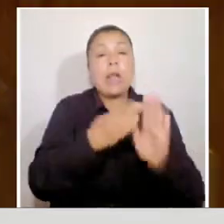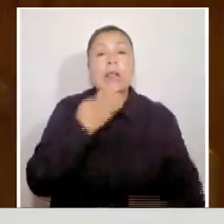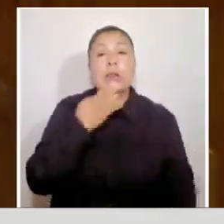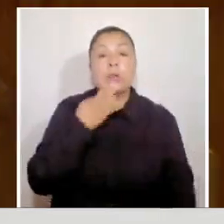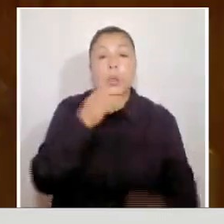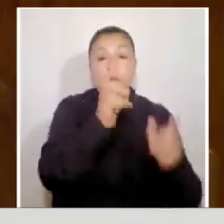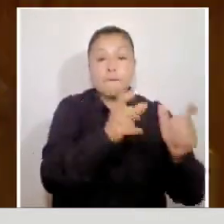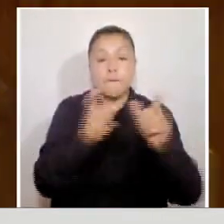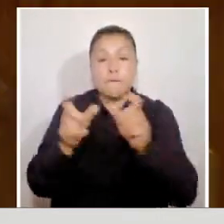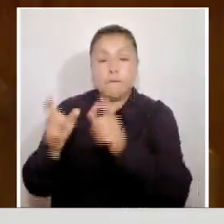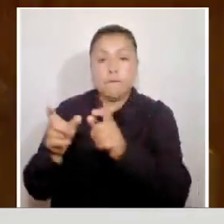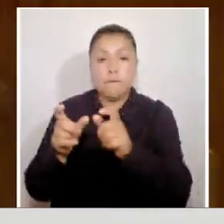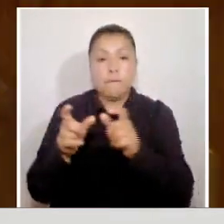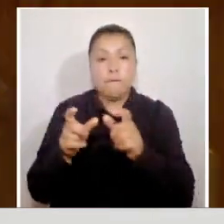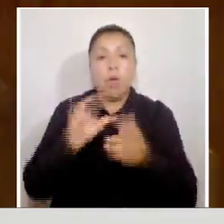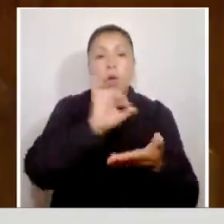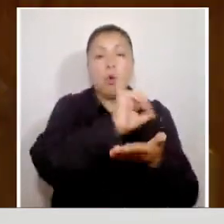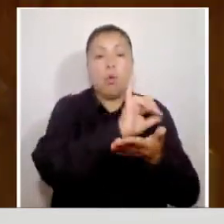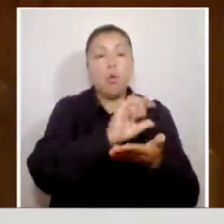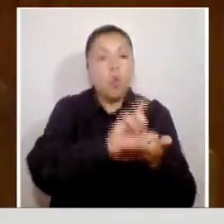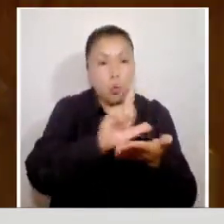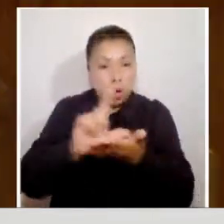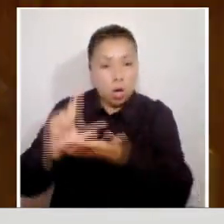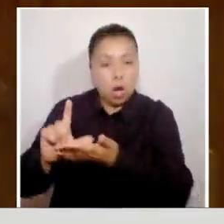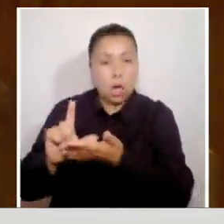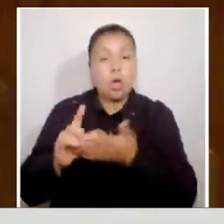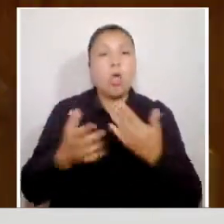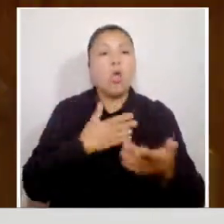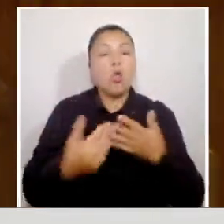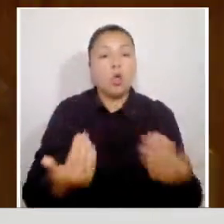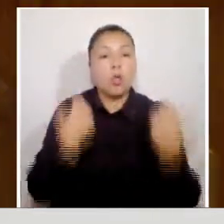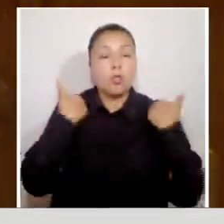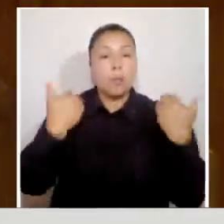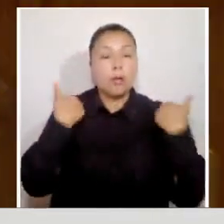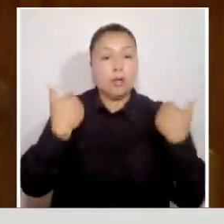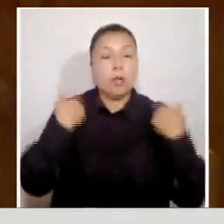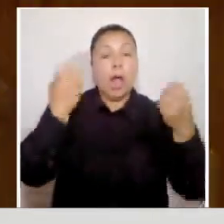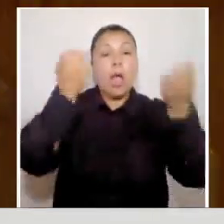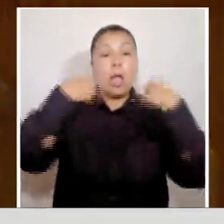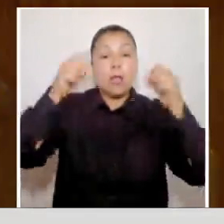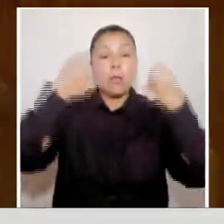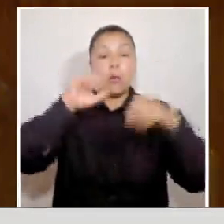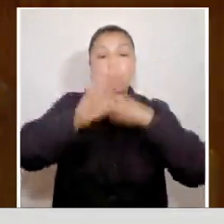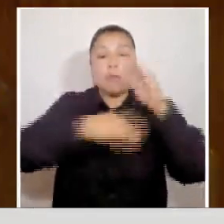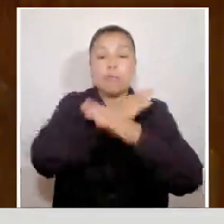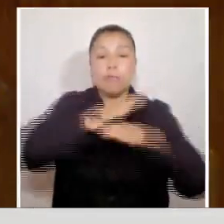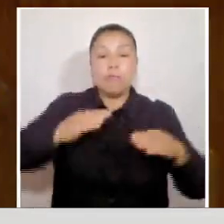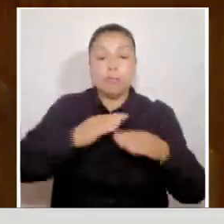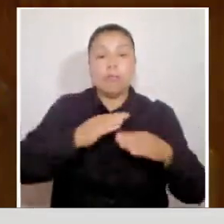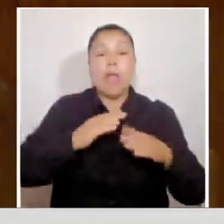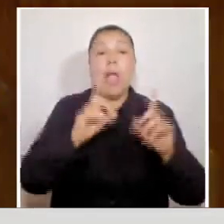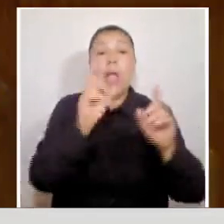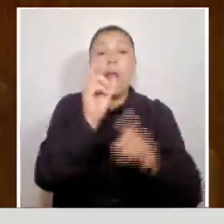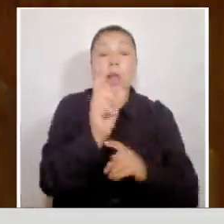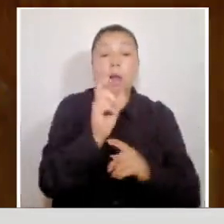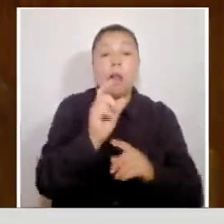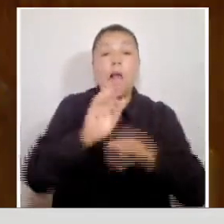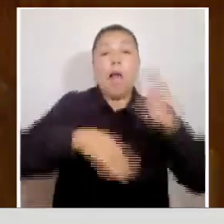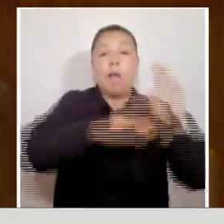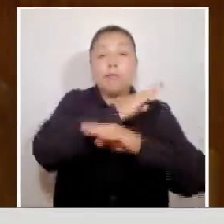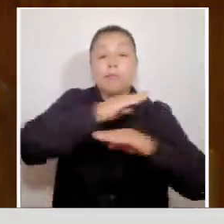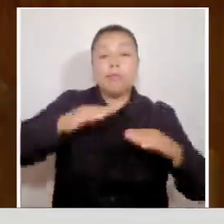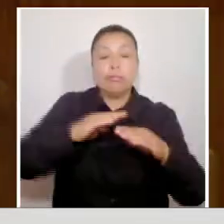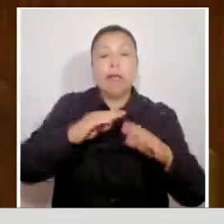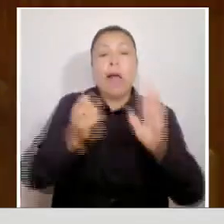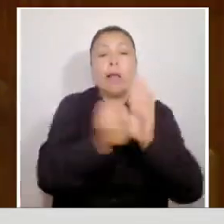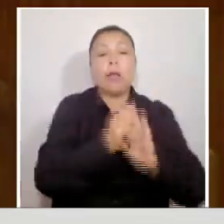de los recintos o los locales en las que estas se desarrollan el término arte Marcial se encuentra definido en el artículo 1 de la